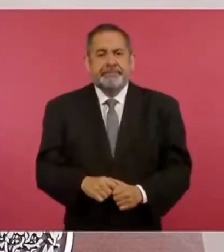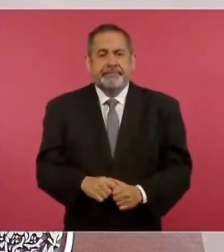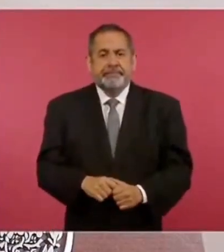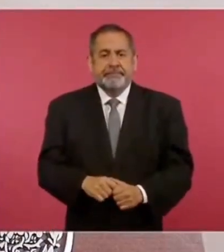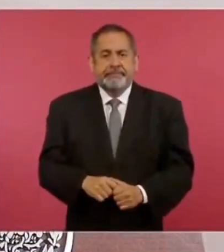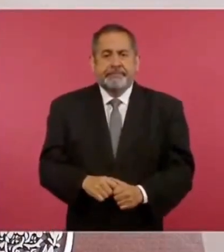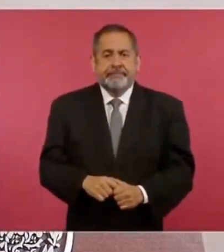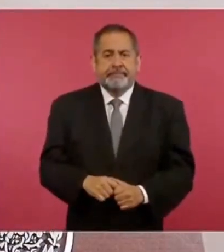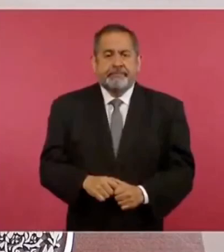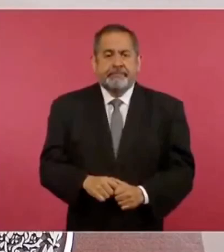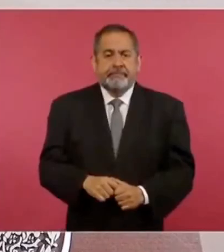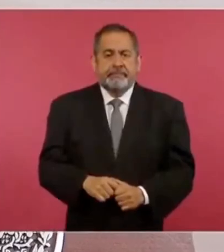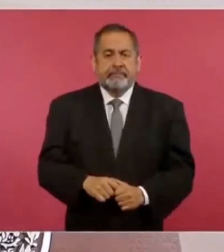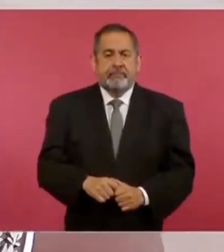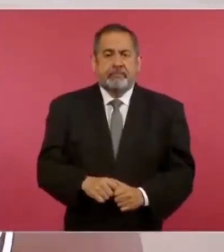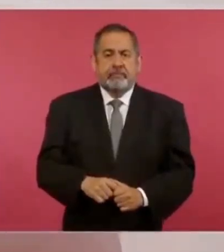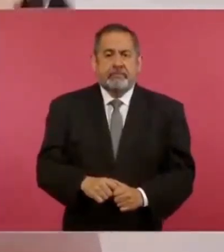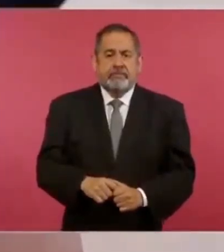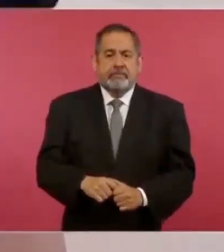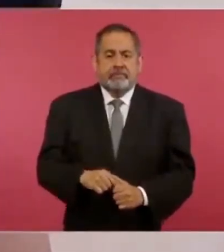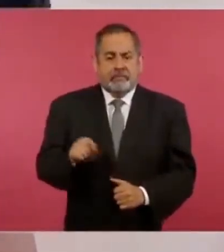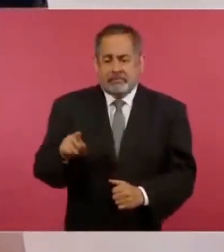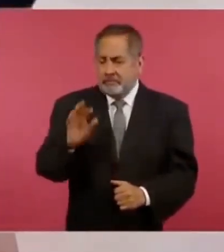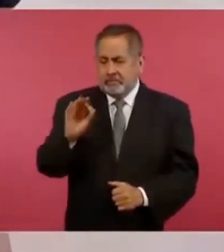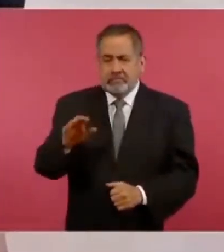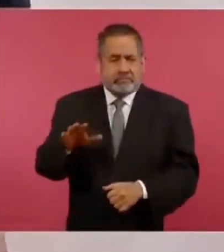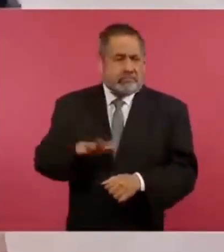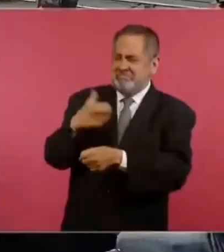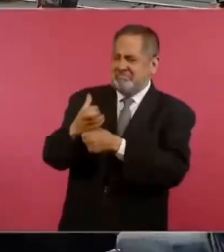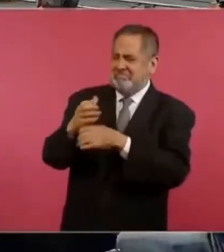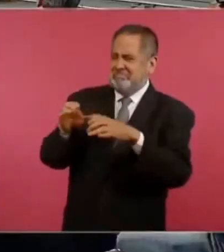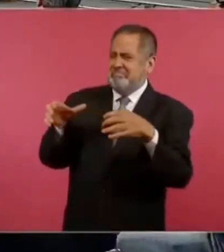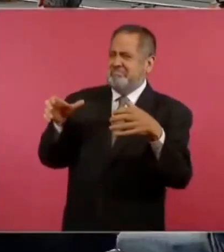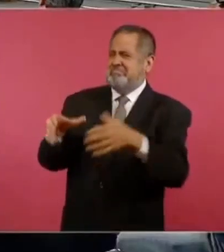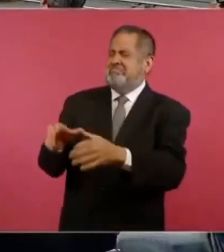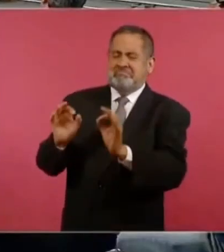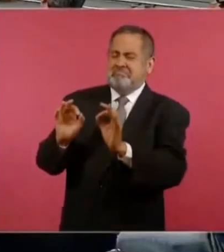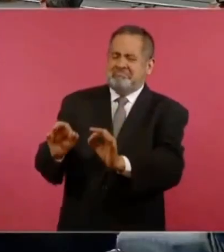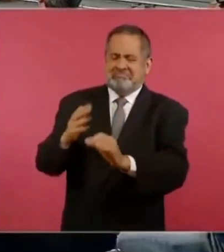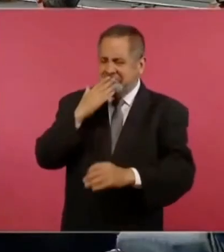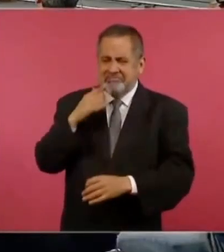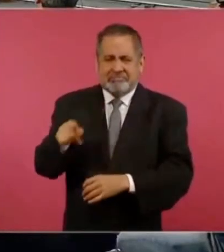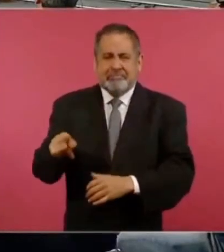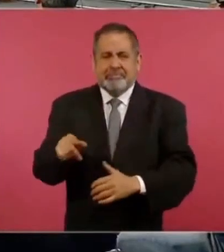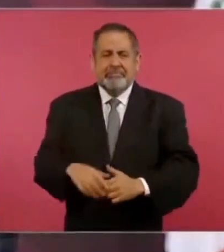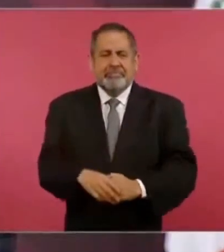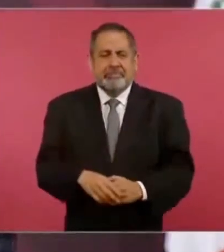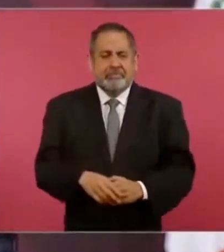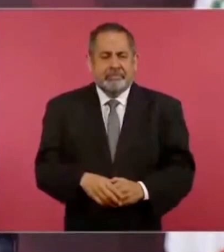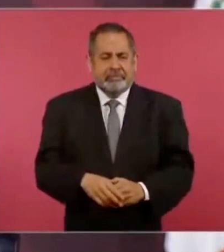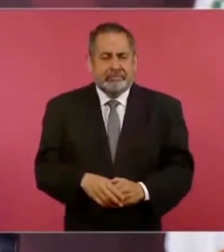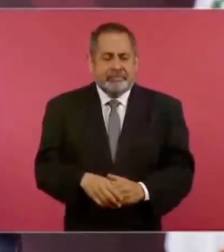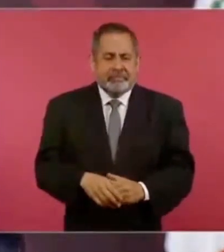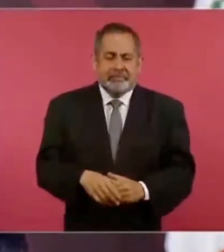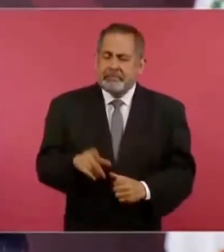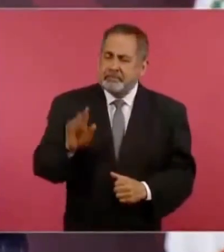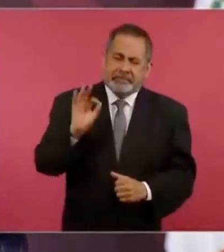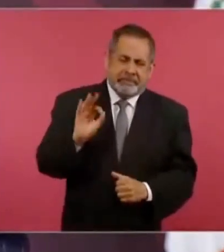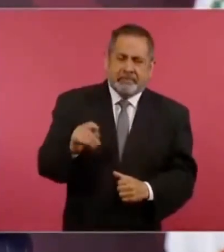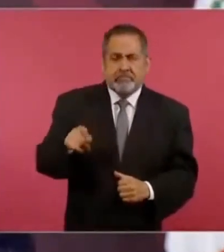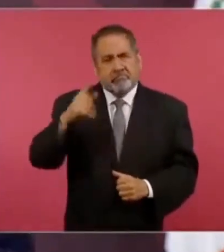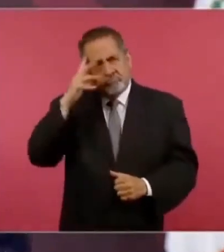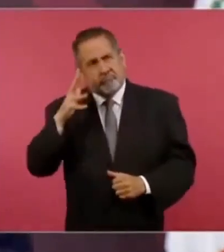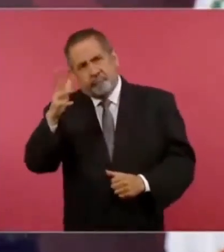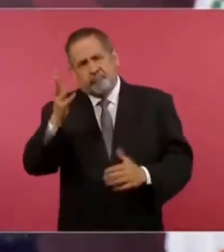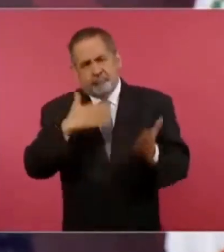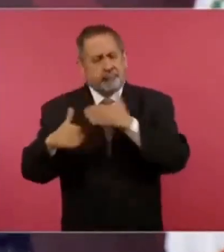Y es un gran estado, es una república y tiene muchísimo futuro.